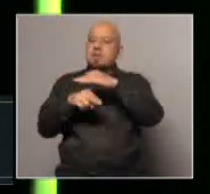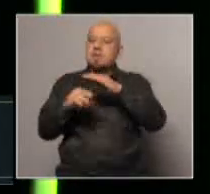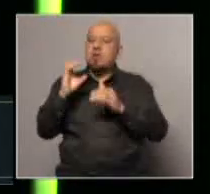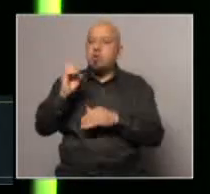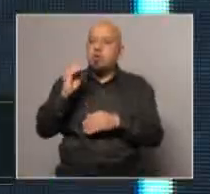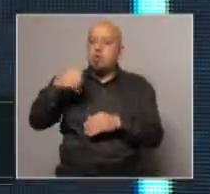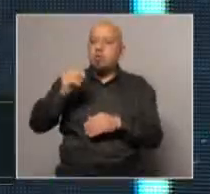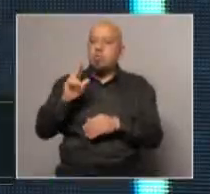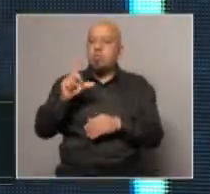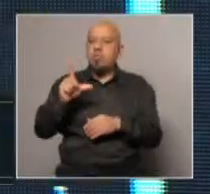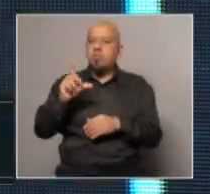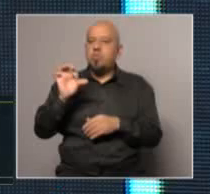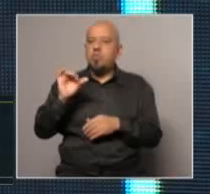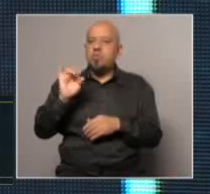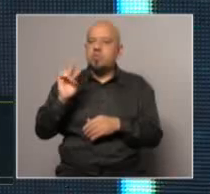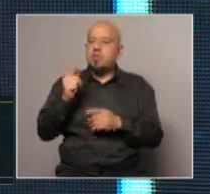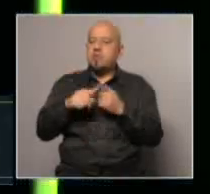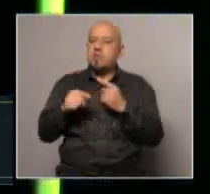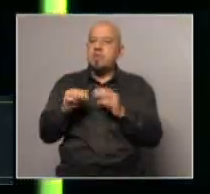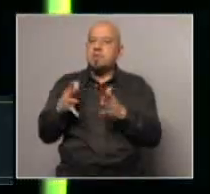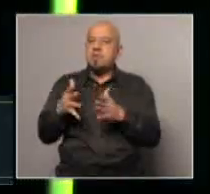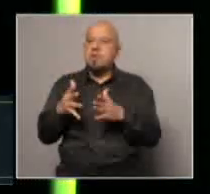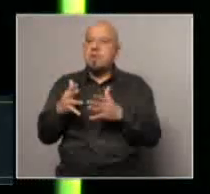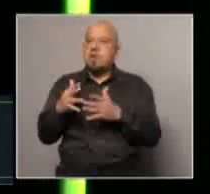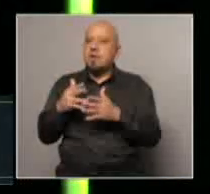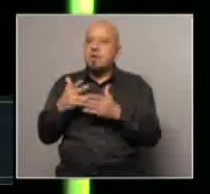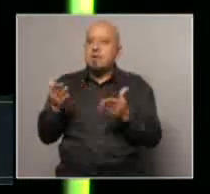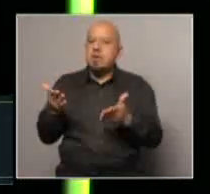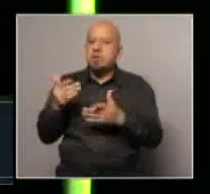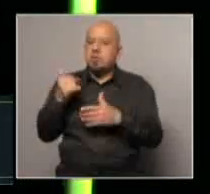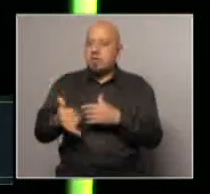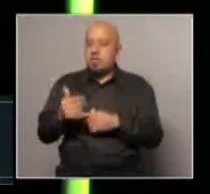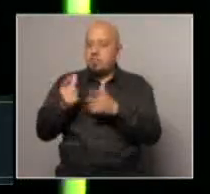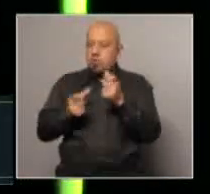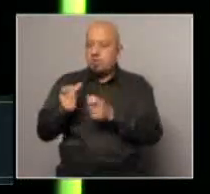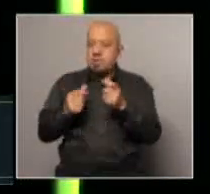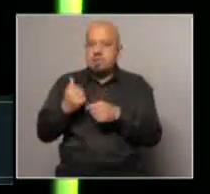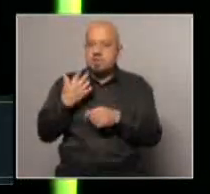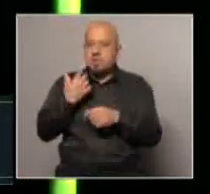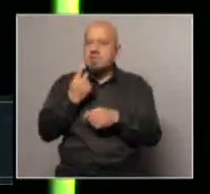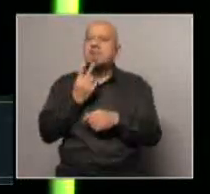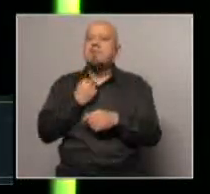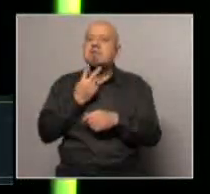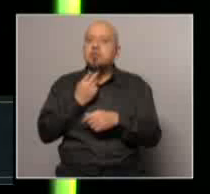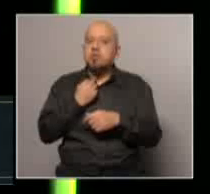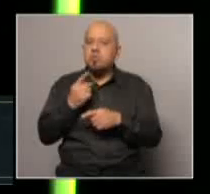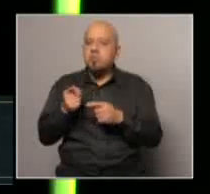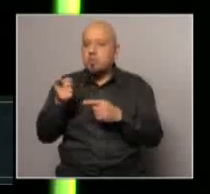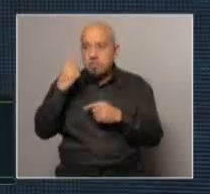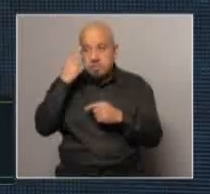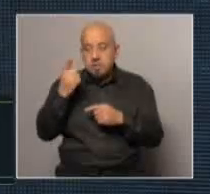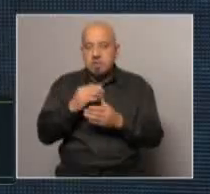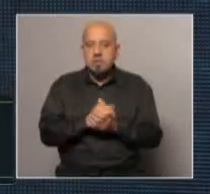que se planteó en campaña. Internación compulsiva para consumidores con problemas de adicción. ¿Cómo lo ve usted? ¿Qué punto de vista